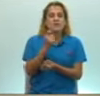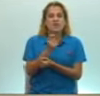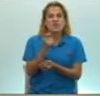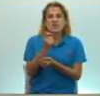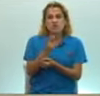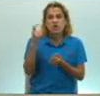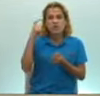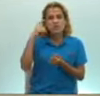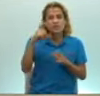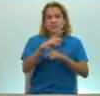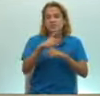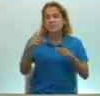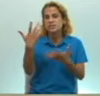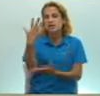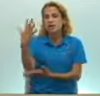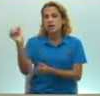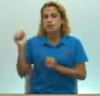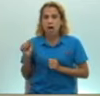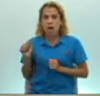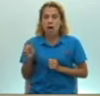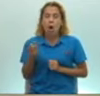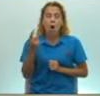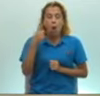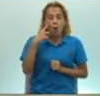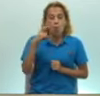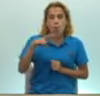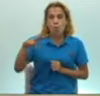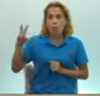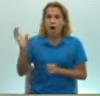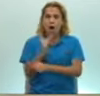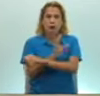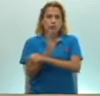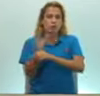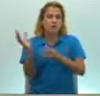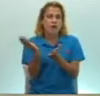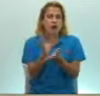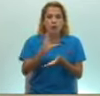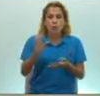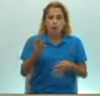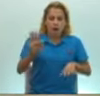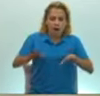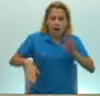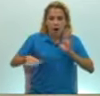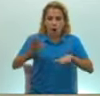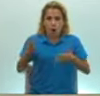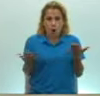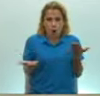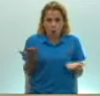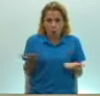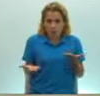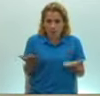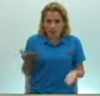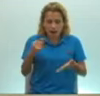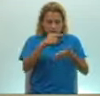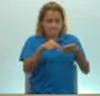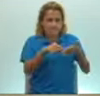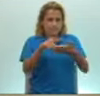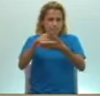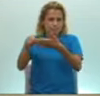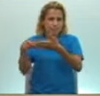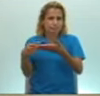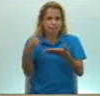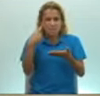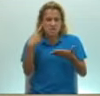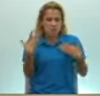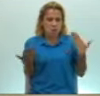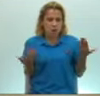a tu profesor de Ciencias Naturales o buscar en la biblioteca de tu escuela. Fíjense esa comparación que ustedes pueden hacer en esos mapas. El propio